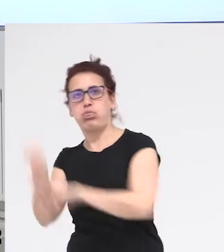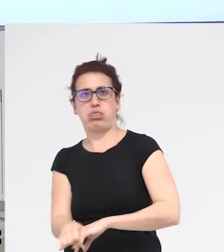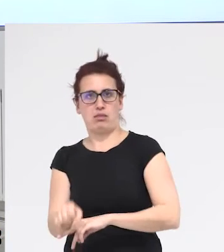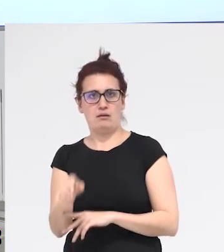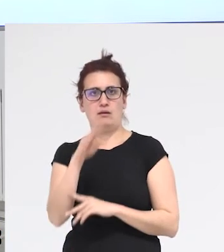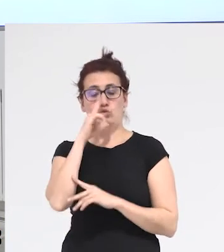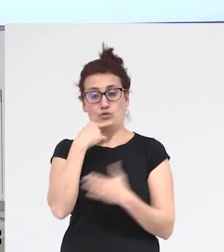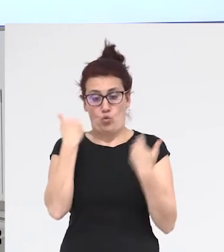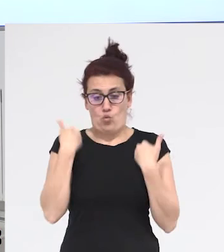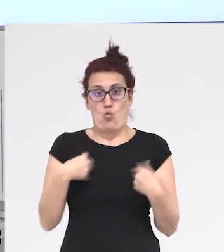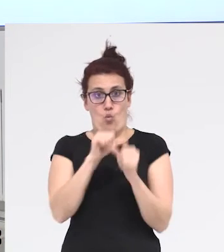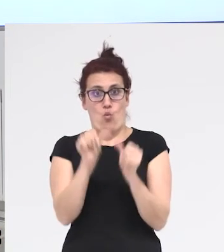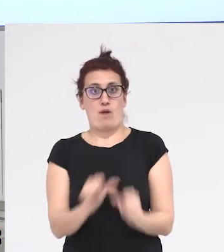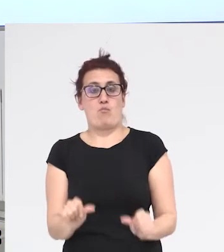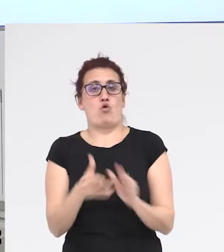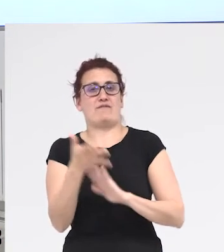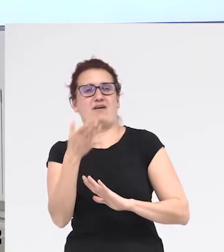cuerpo